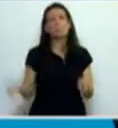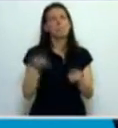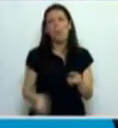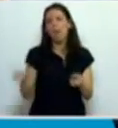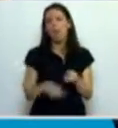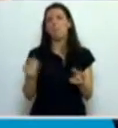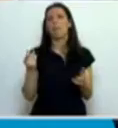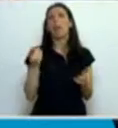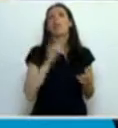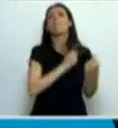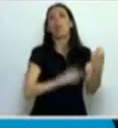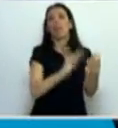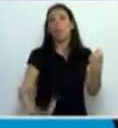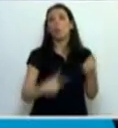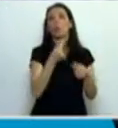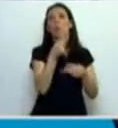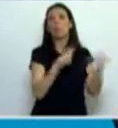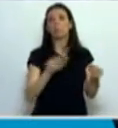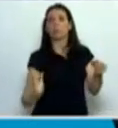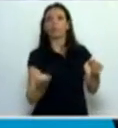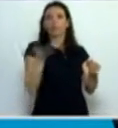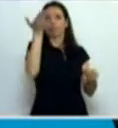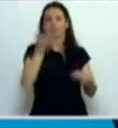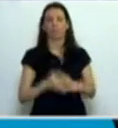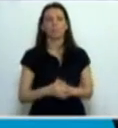sistemáticamente el Poder Ejecutivo.